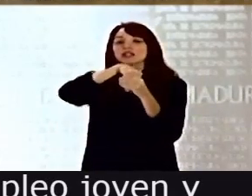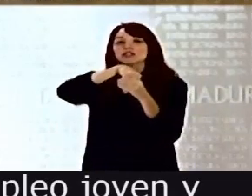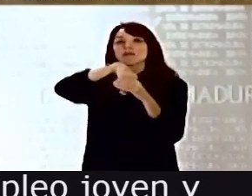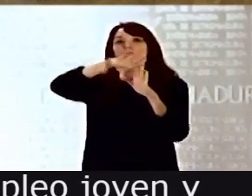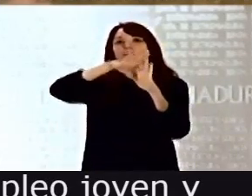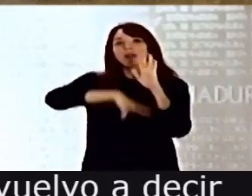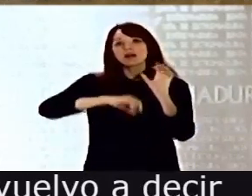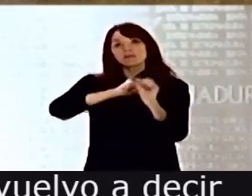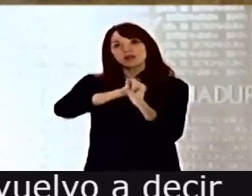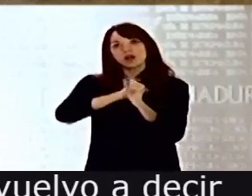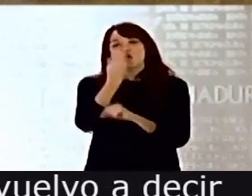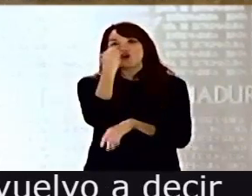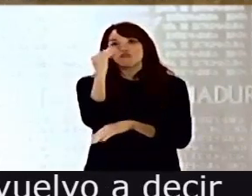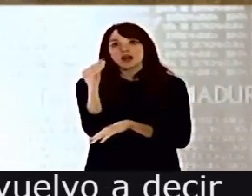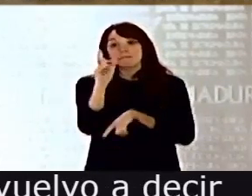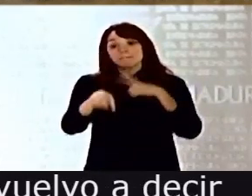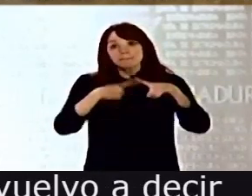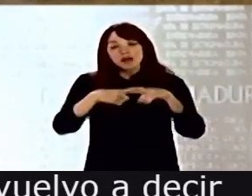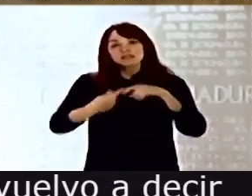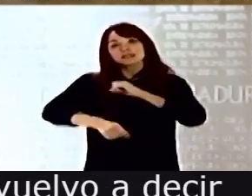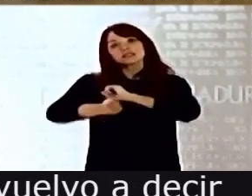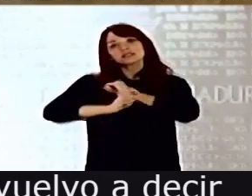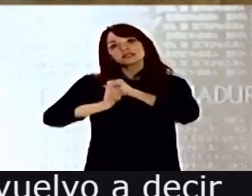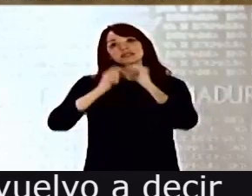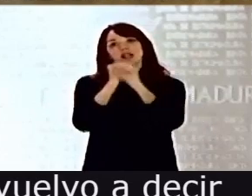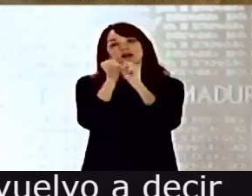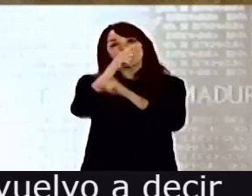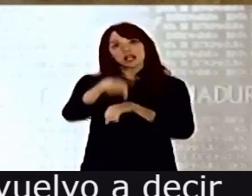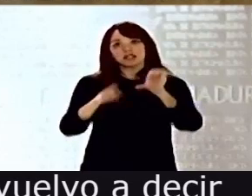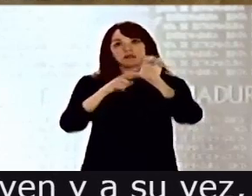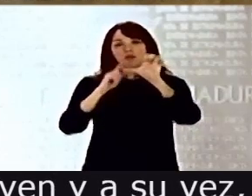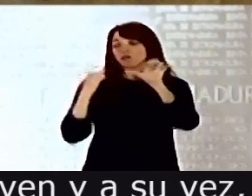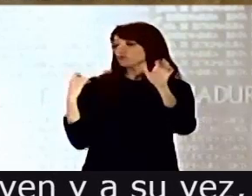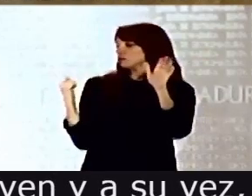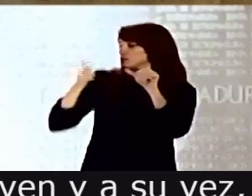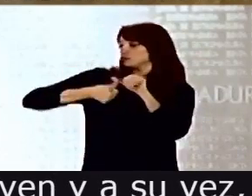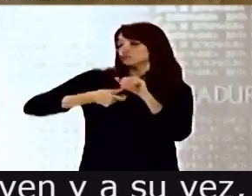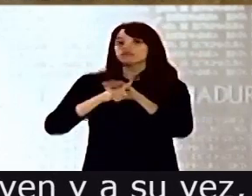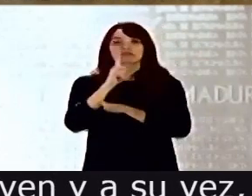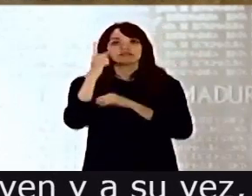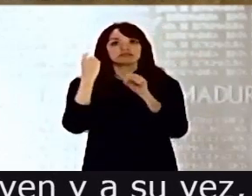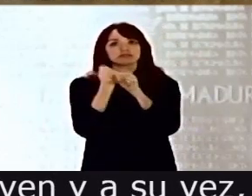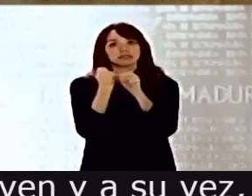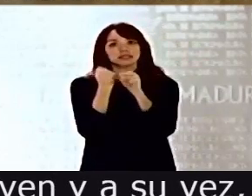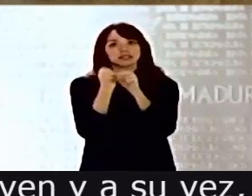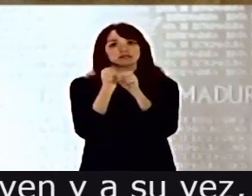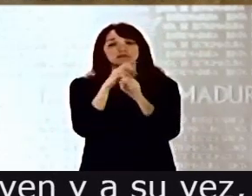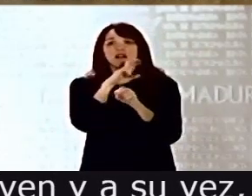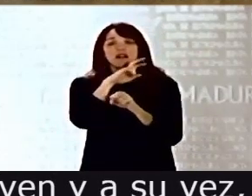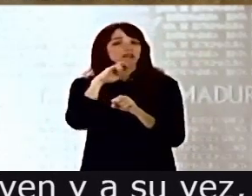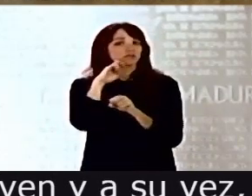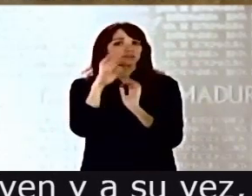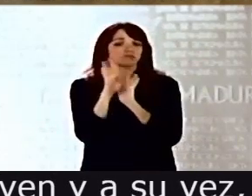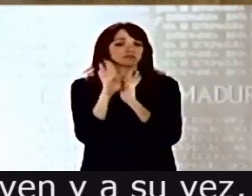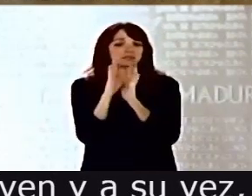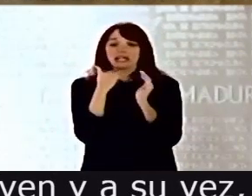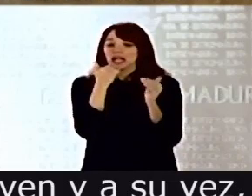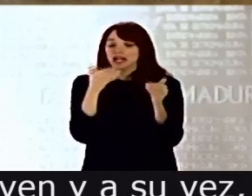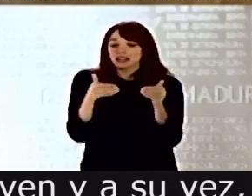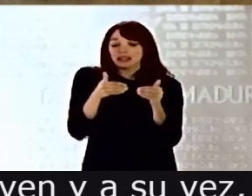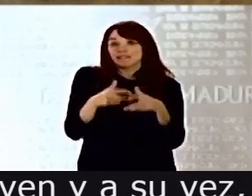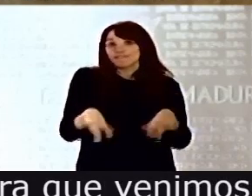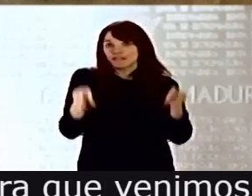Plan de Empleo Joven y, a su vez, dentro de la Estrategia de Empleo de Extremadura que venimos desarrollando en la pasada legislatura y que está finalizando en